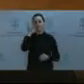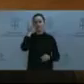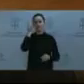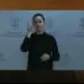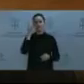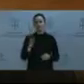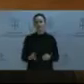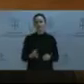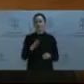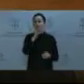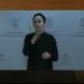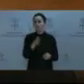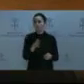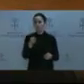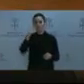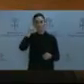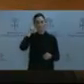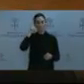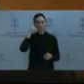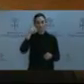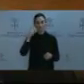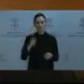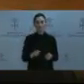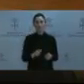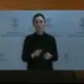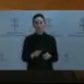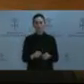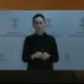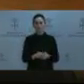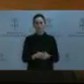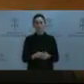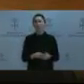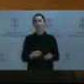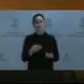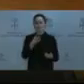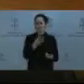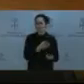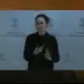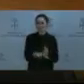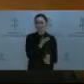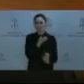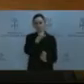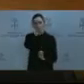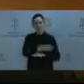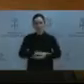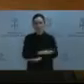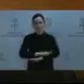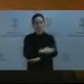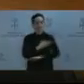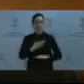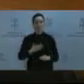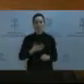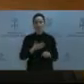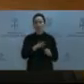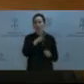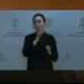Gobierno socialista y los gobiernos socialistas anteriores han tenido siempre un compromiso claro e inequívoco con la extensión de la banda